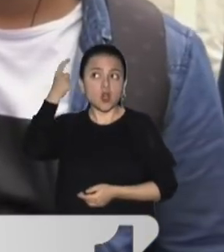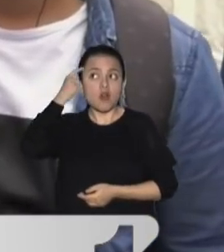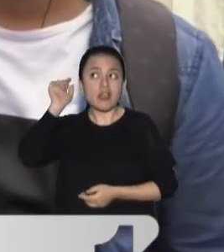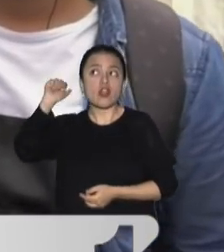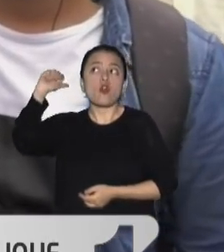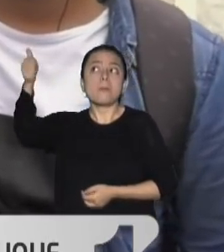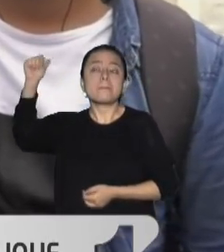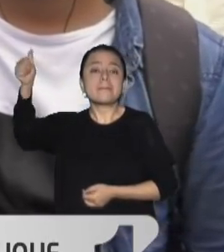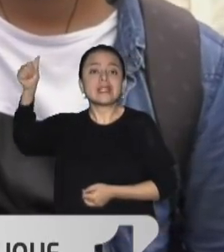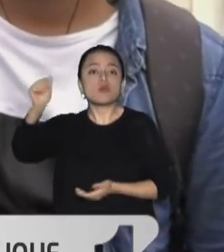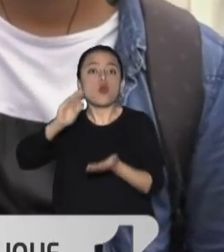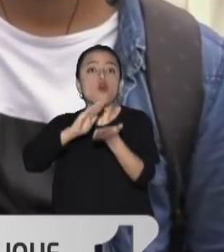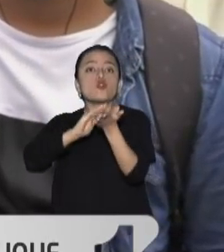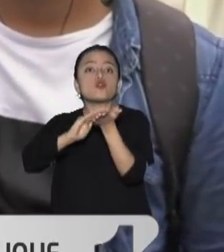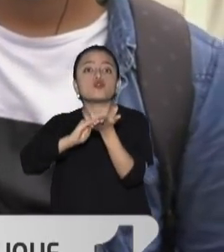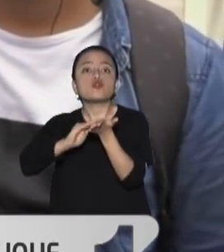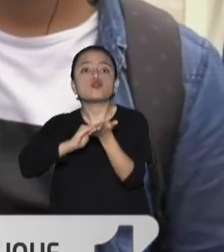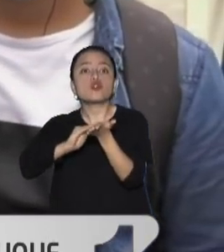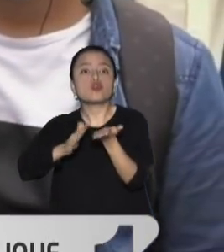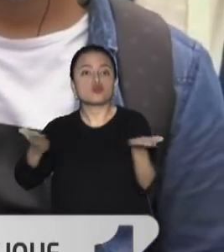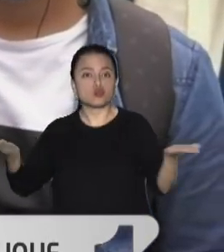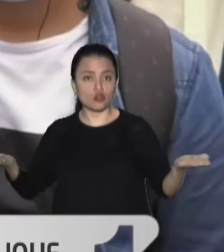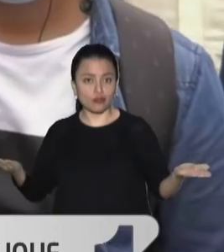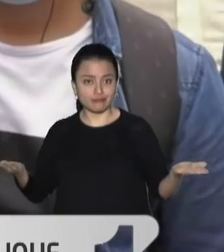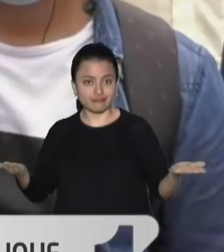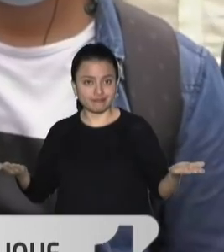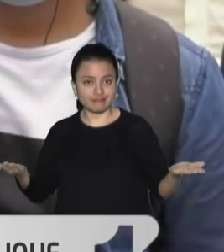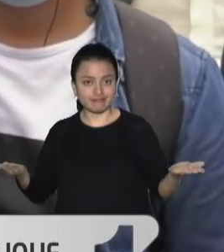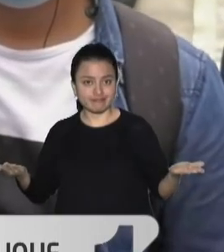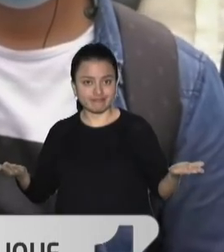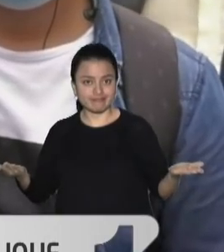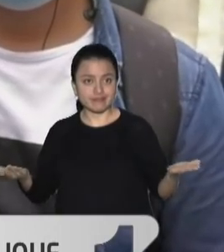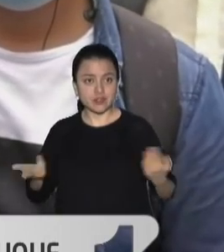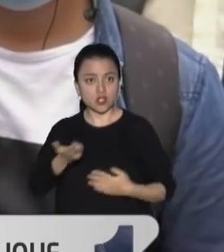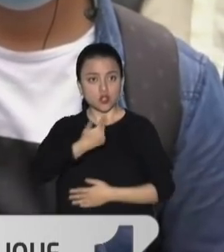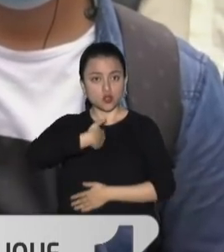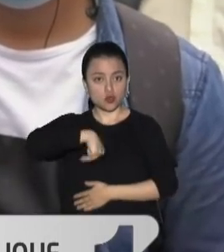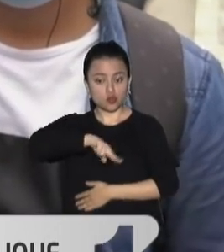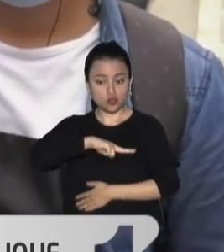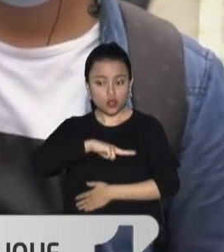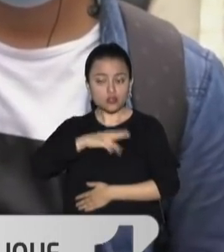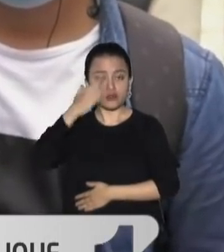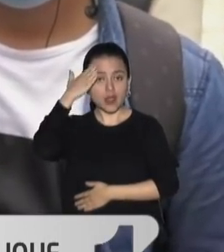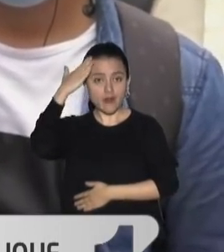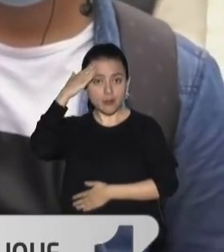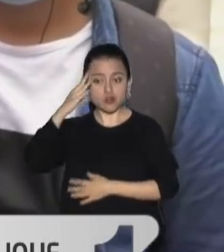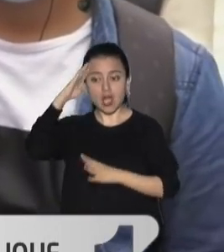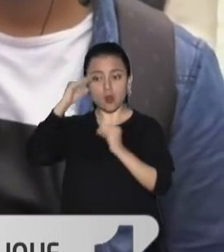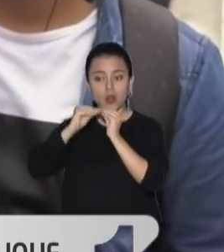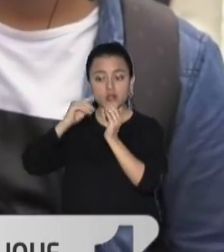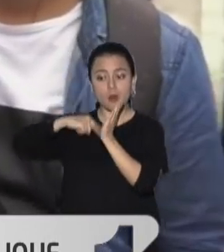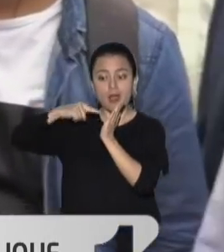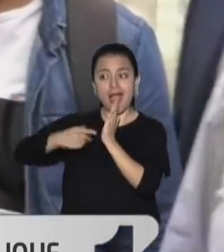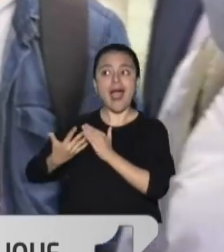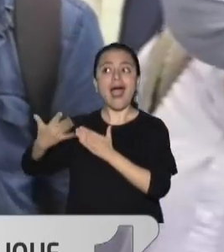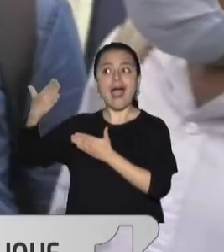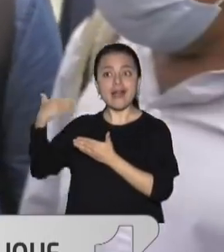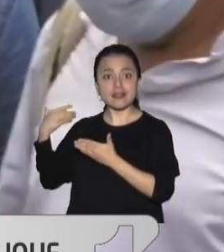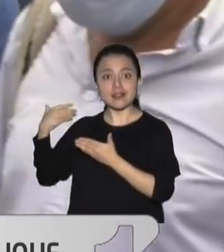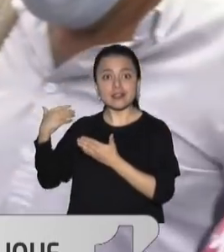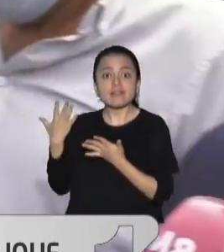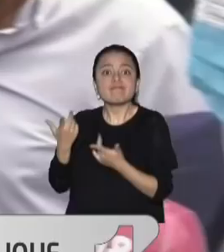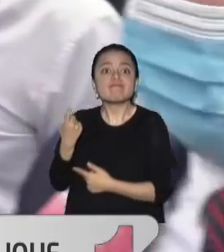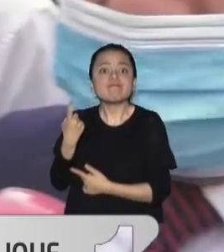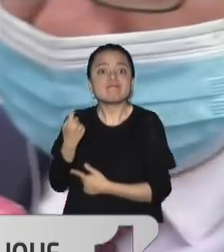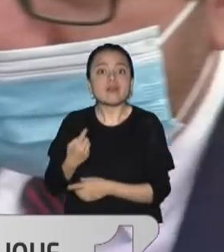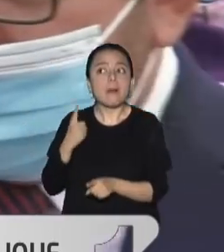solucionar empezando por cumplir los acuerdos que ha firmado anteriormente. Muy bien, gracias Francisco Maltés,